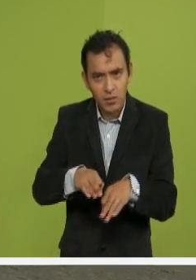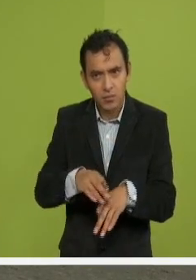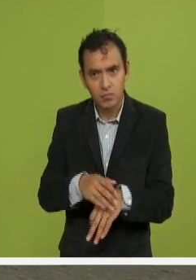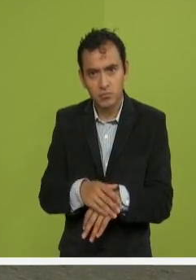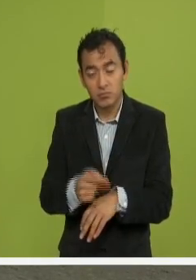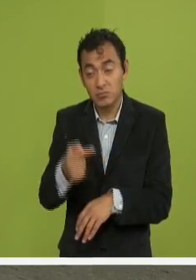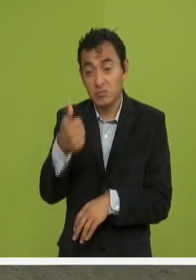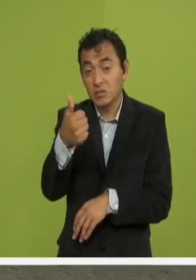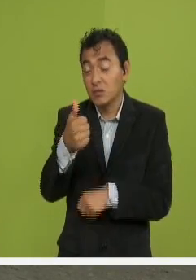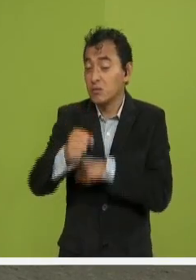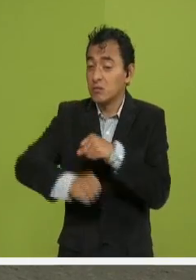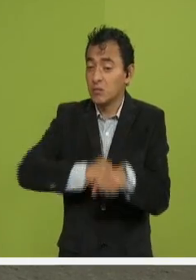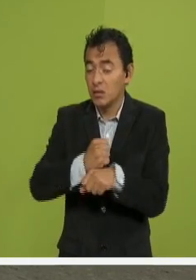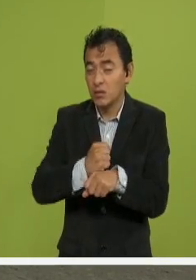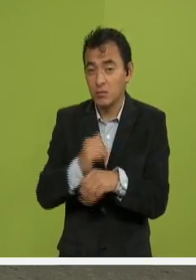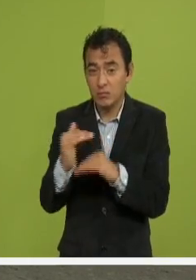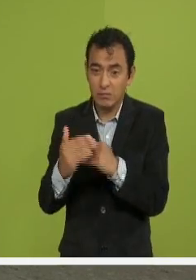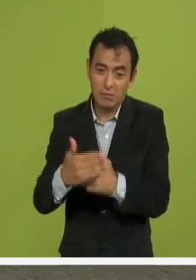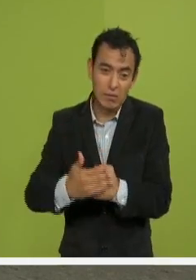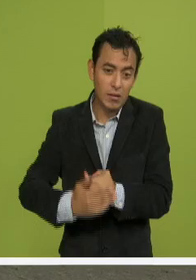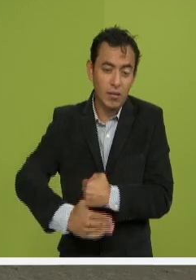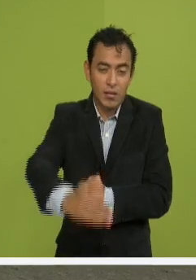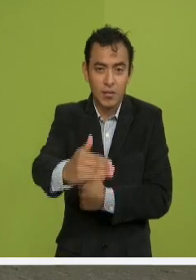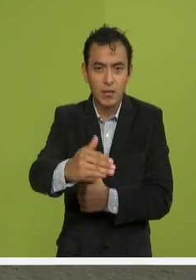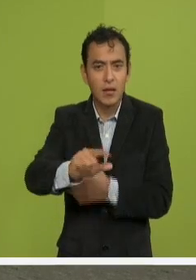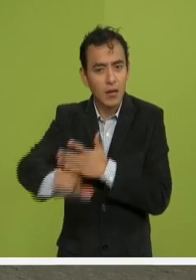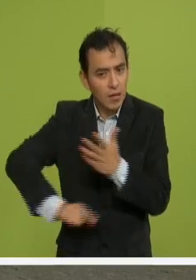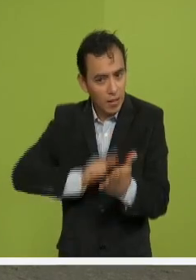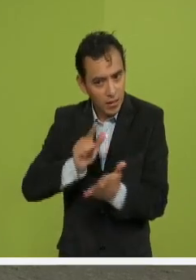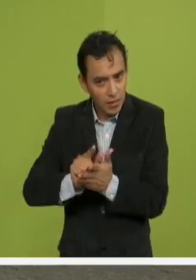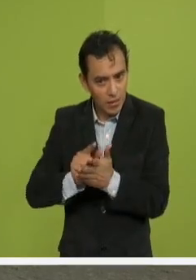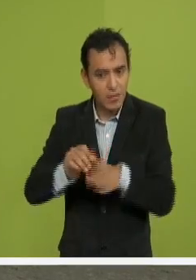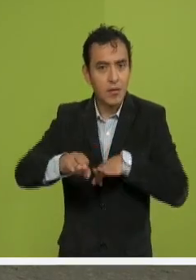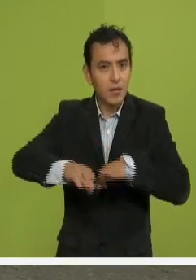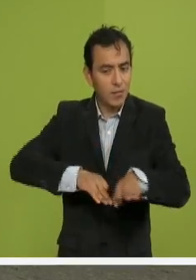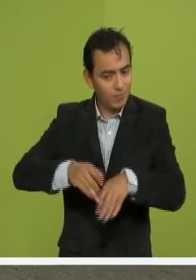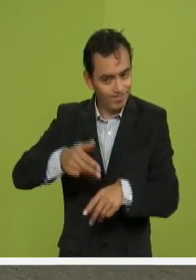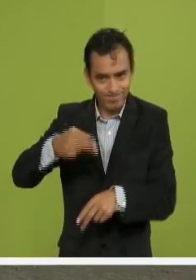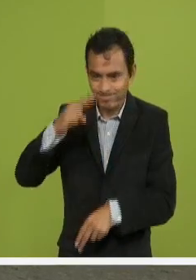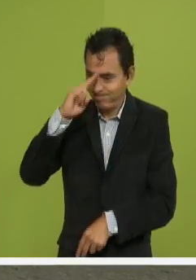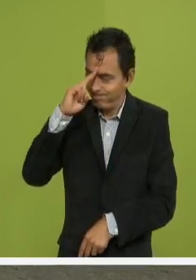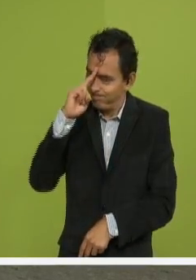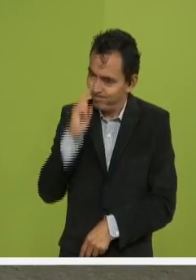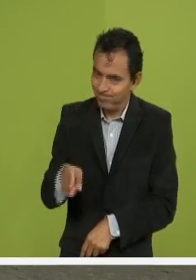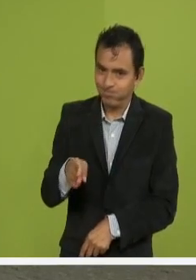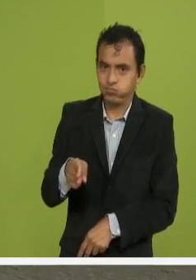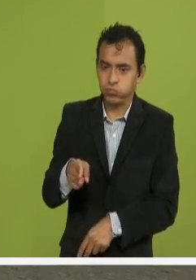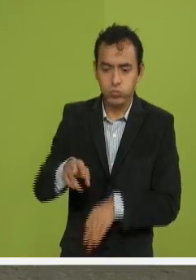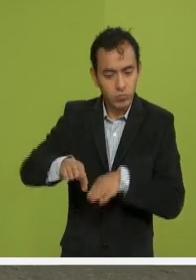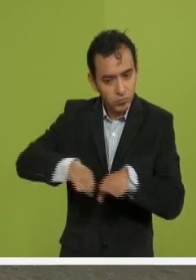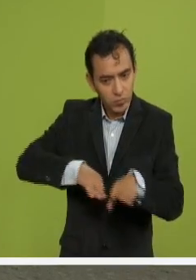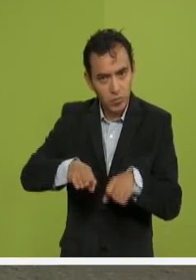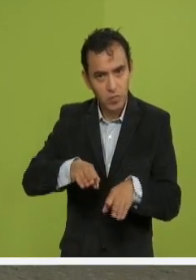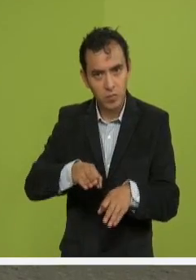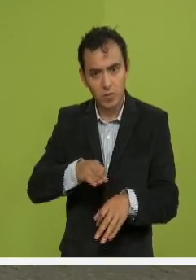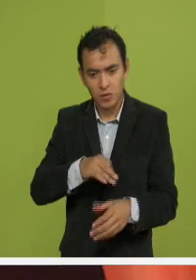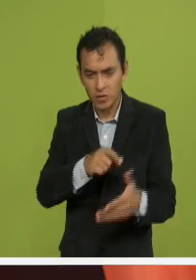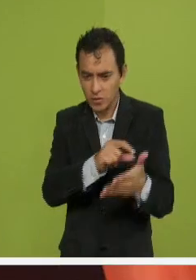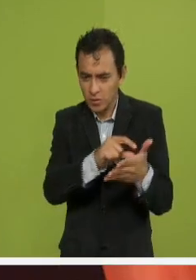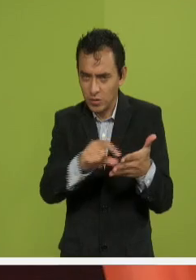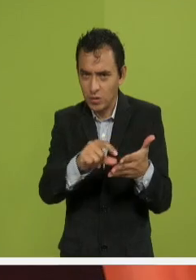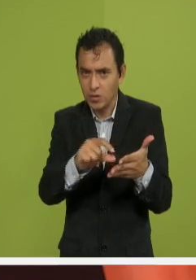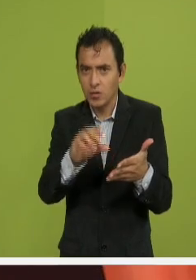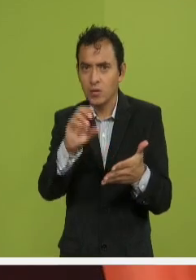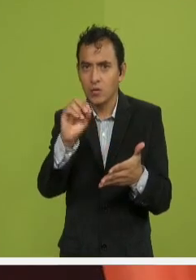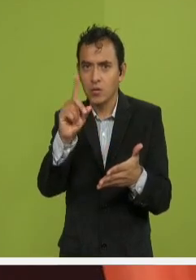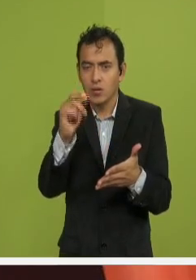de los 6 años en adelante, lo cual la Ley Federal del Trabajo pues prohíbe. Las leyes penales, háblese específicamente del Código Penal en el